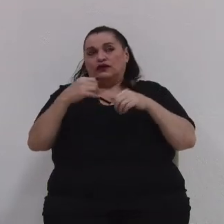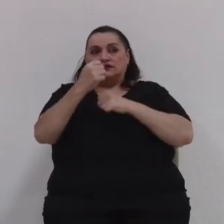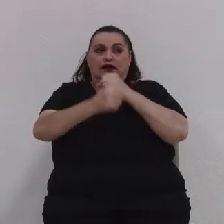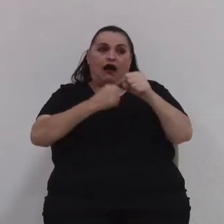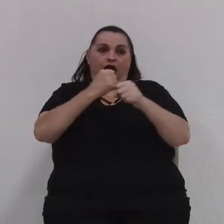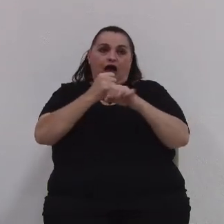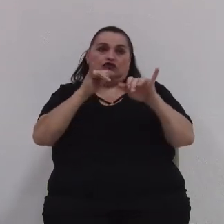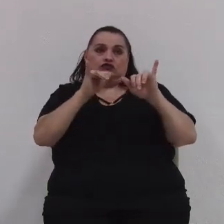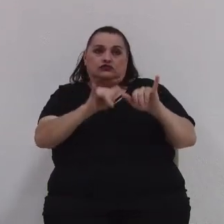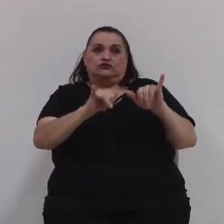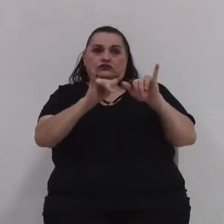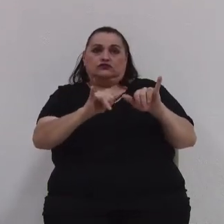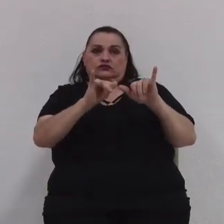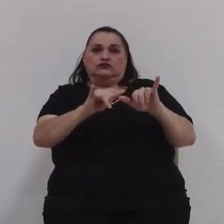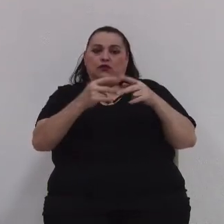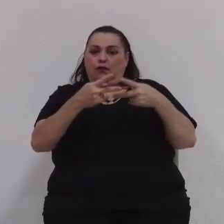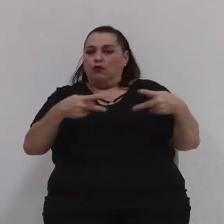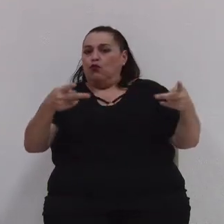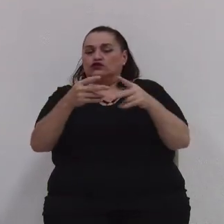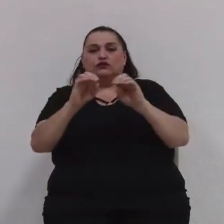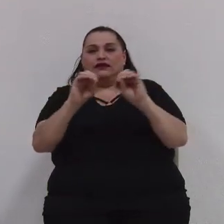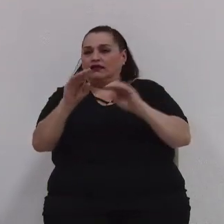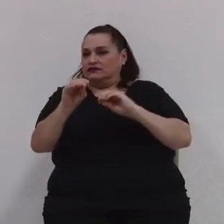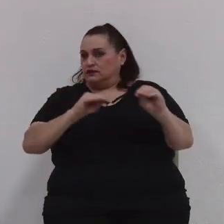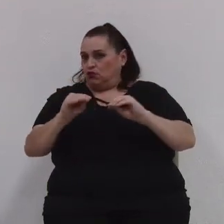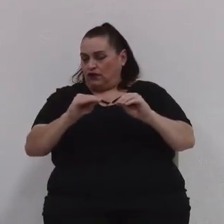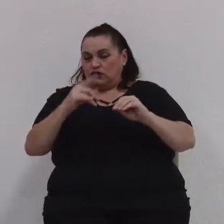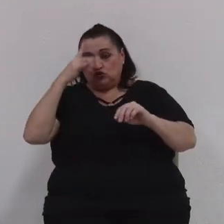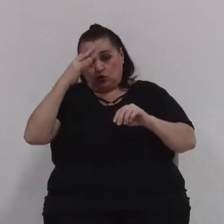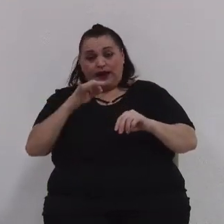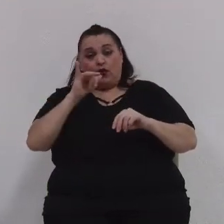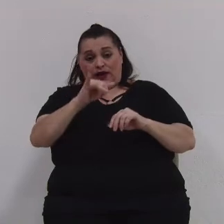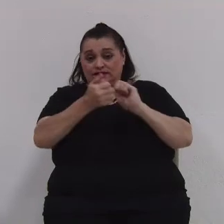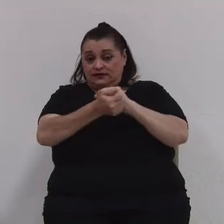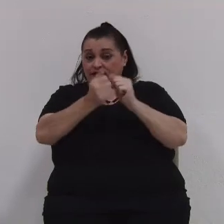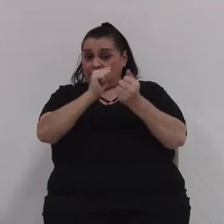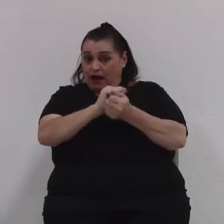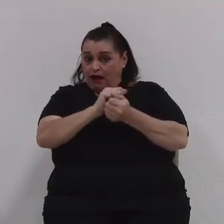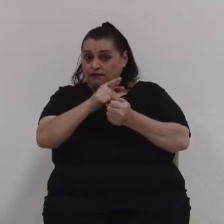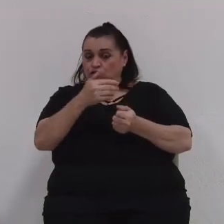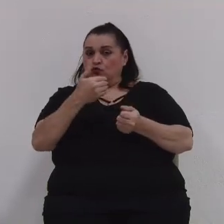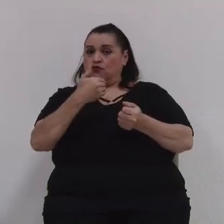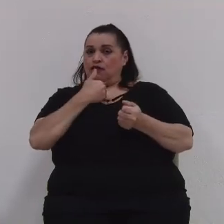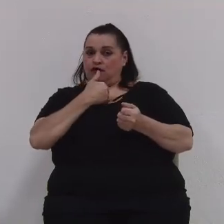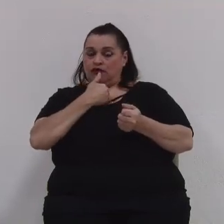manejan y no dejan que nada se mueva. Yo creo que eso es ahí